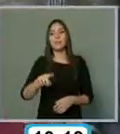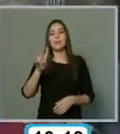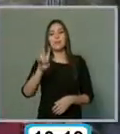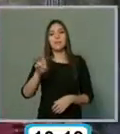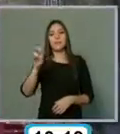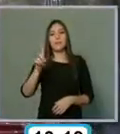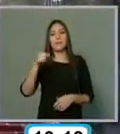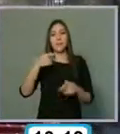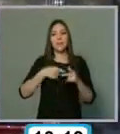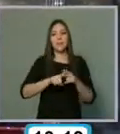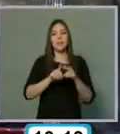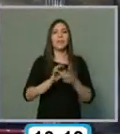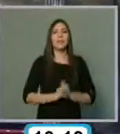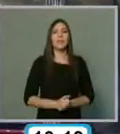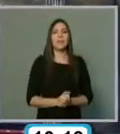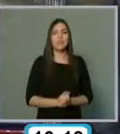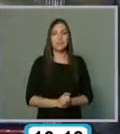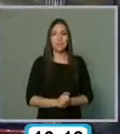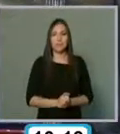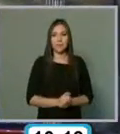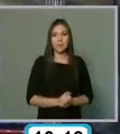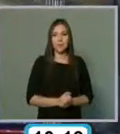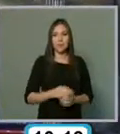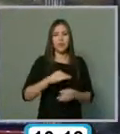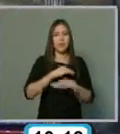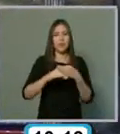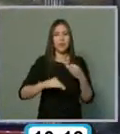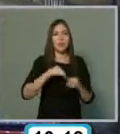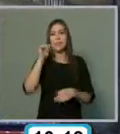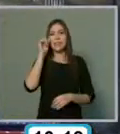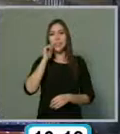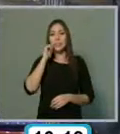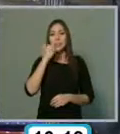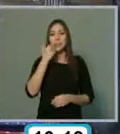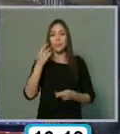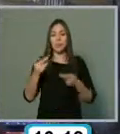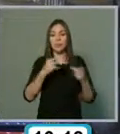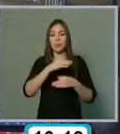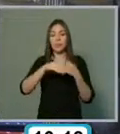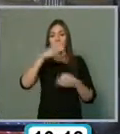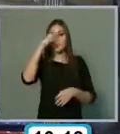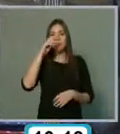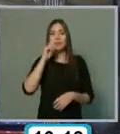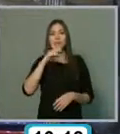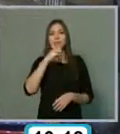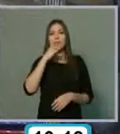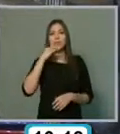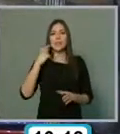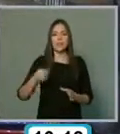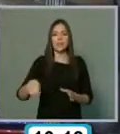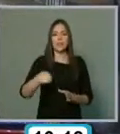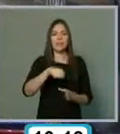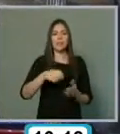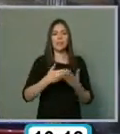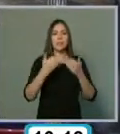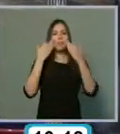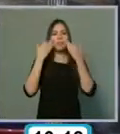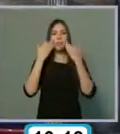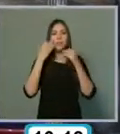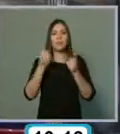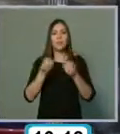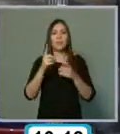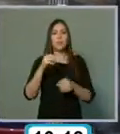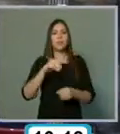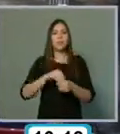muy bien, así es. Y pues como sabes, el secreto de todo platillo siempre, para nosotros los mexicanos, es la salsa. Ajá. Y por ahí les voy a mostrar por ahí un secretito